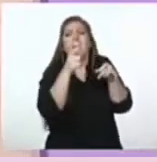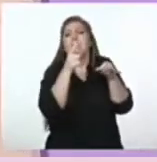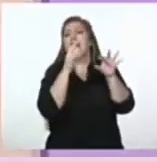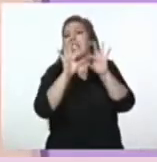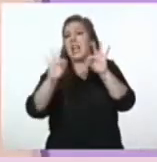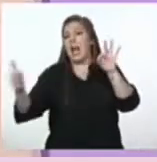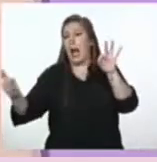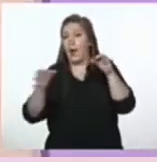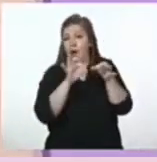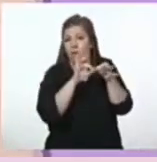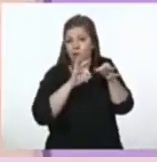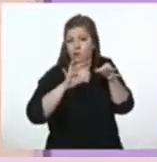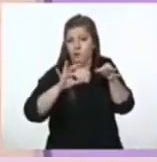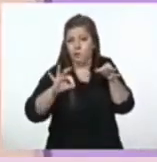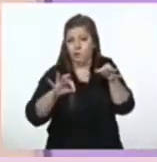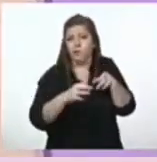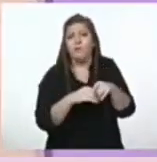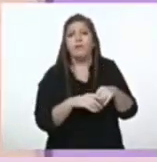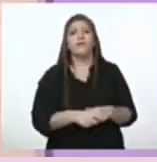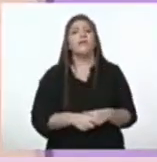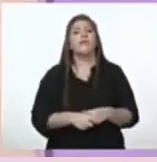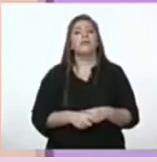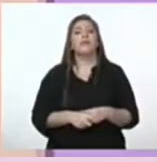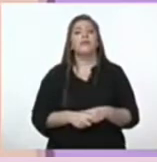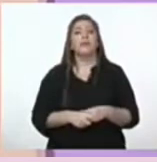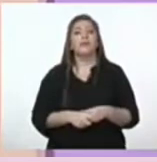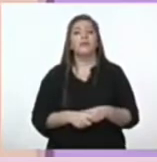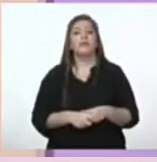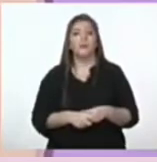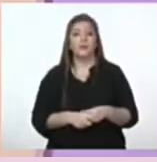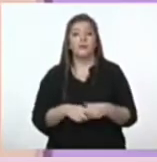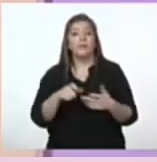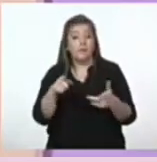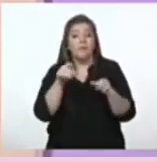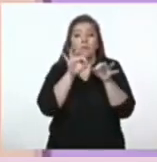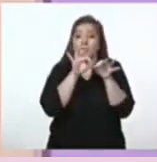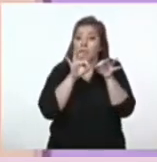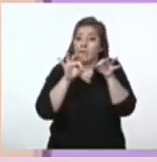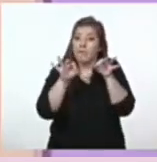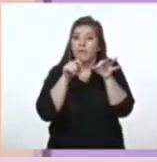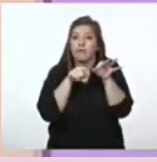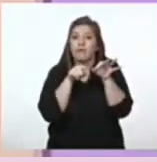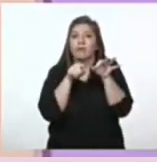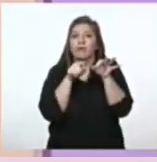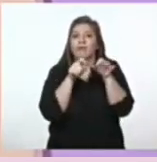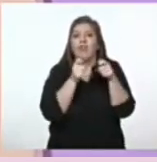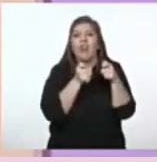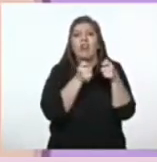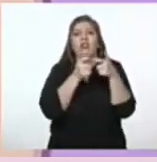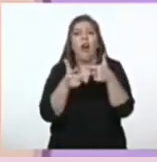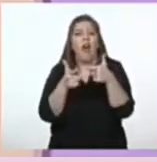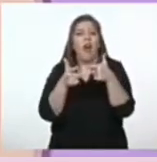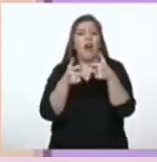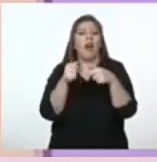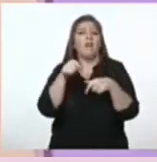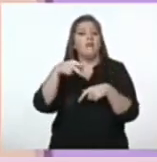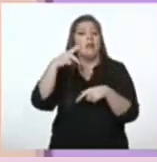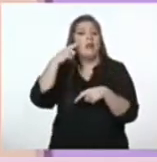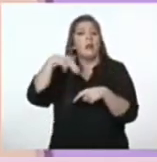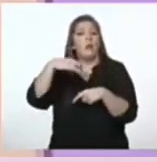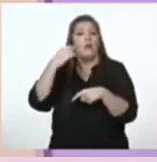¿no? Es como un cable. Como muy firme, claro. Y justamente transmiten el impulso nervioso, ¿no?